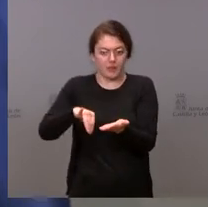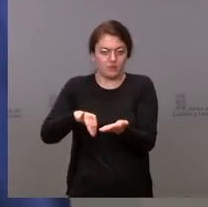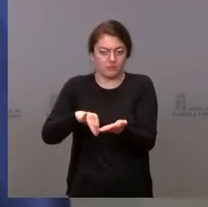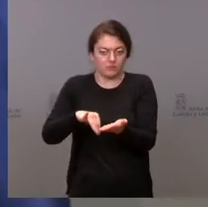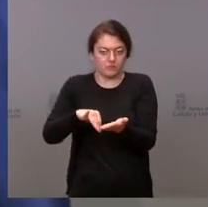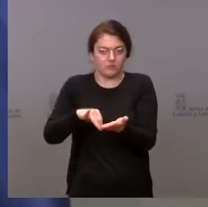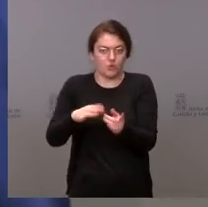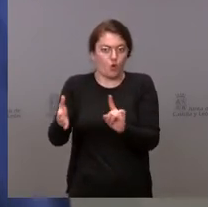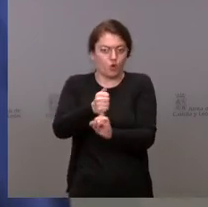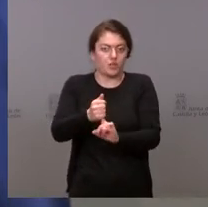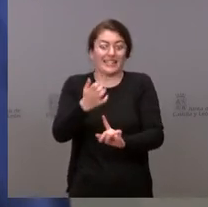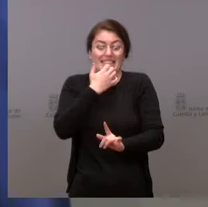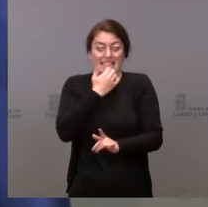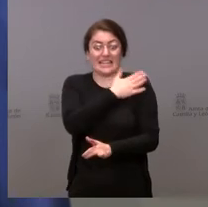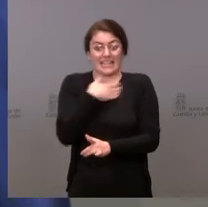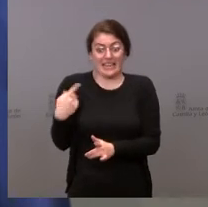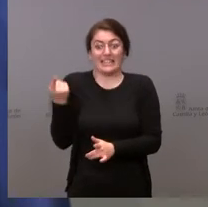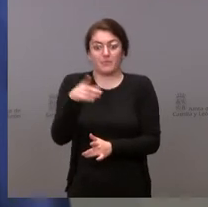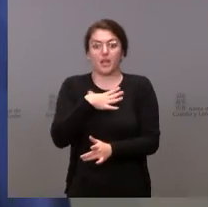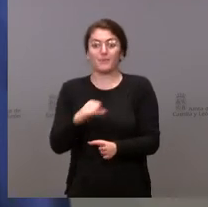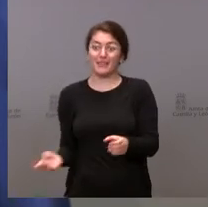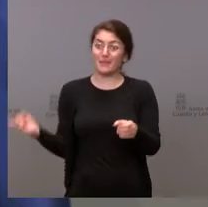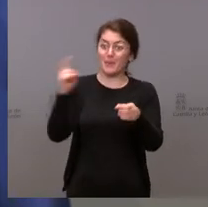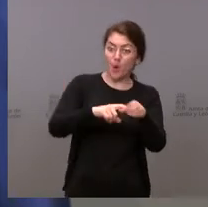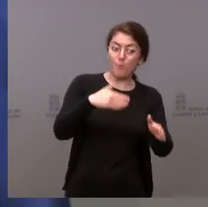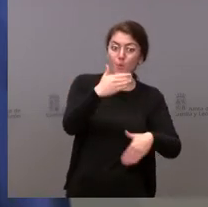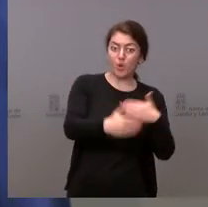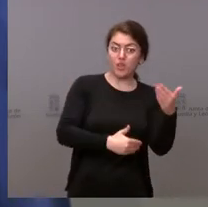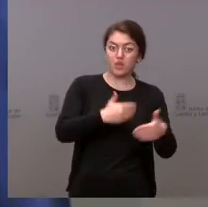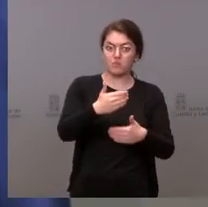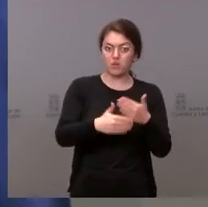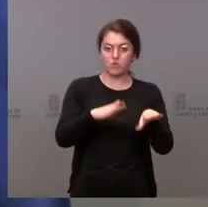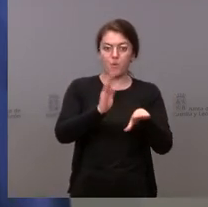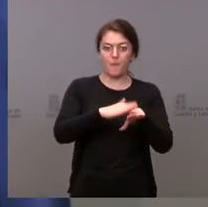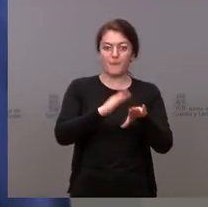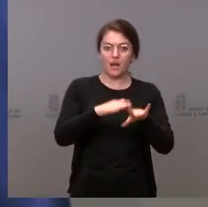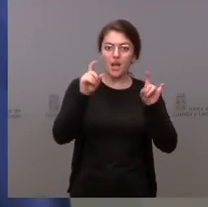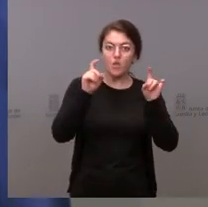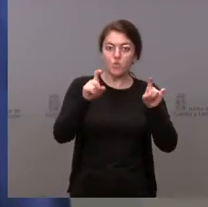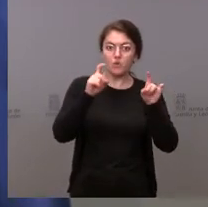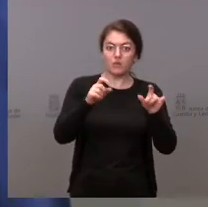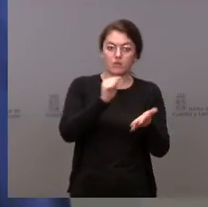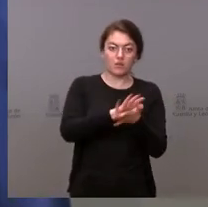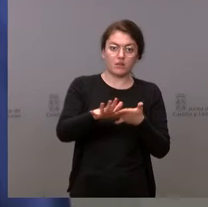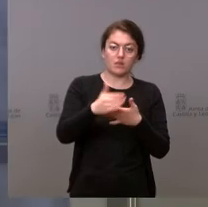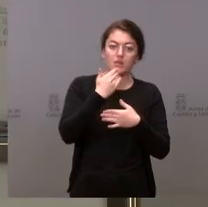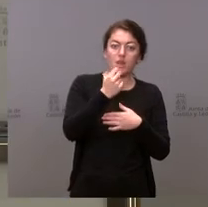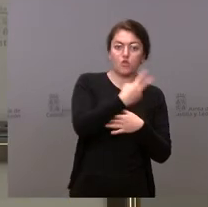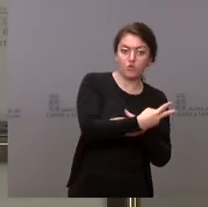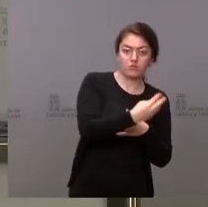también pudieran adherirse al procedimiento para la educación gratuita de 2 a 3 años